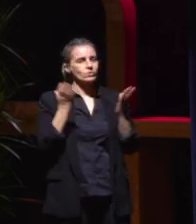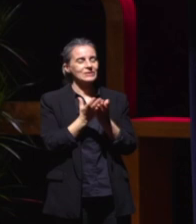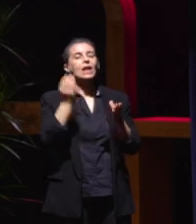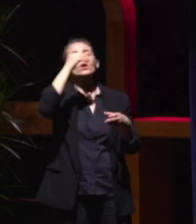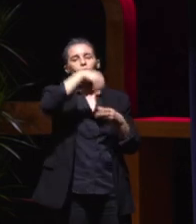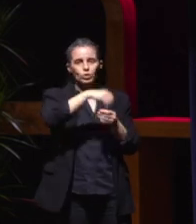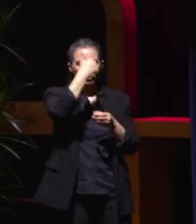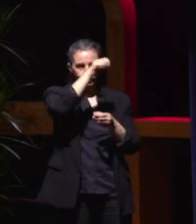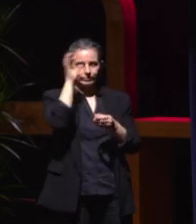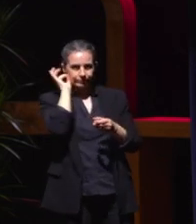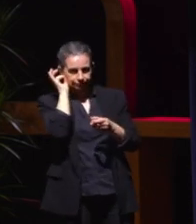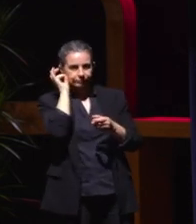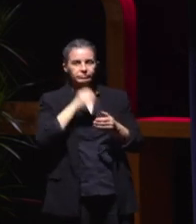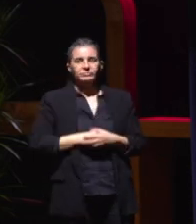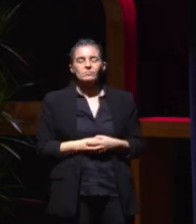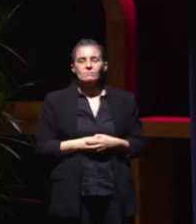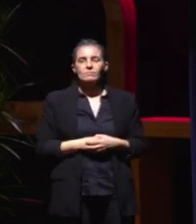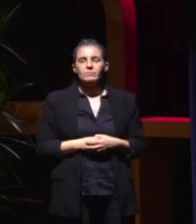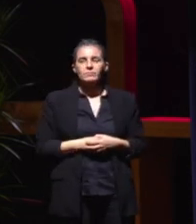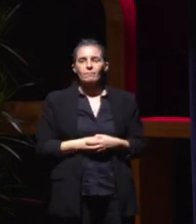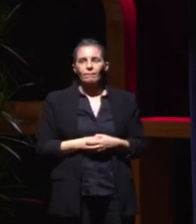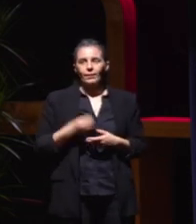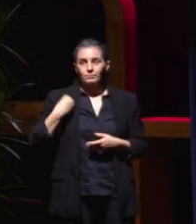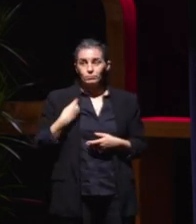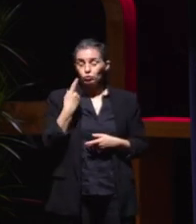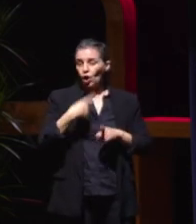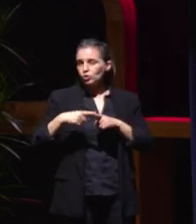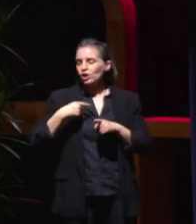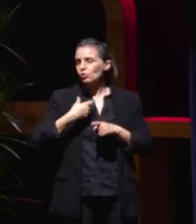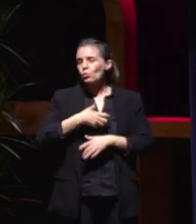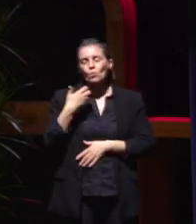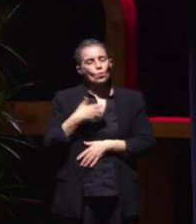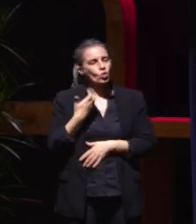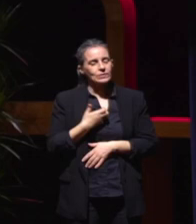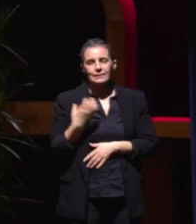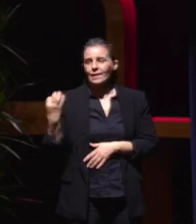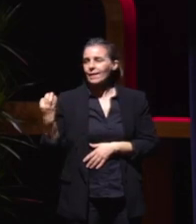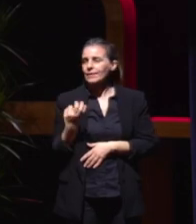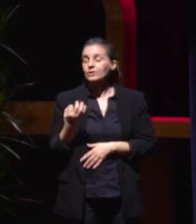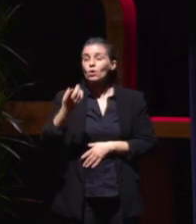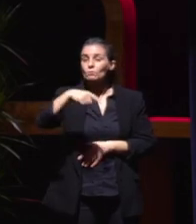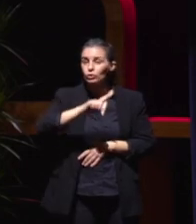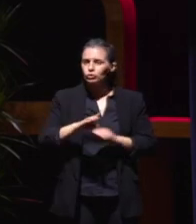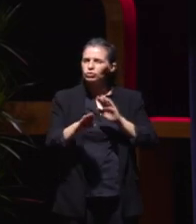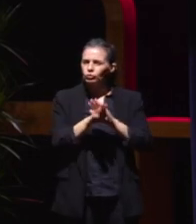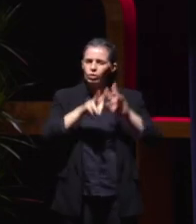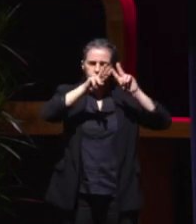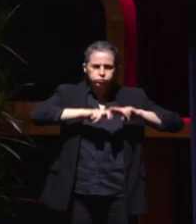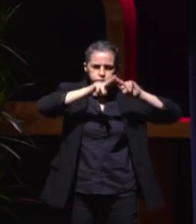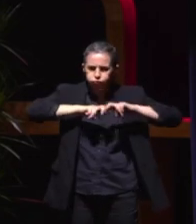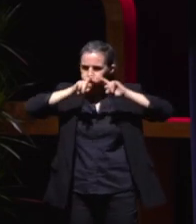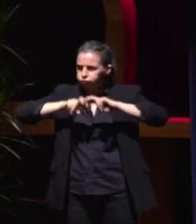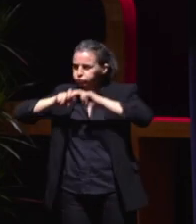a los hombres y a las mujeres y hay una cosa que me molesta mucho que es que Vais a seguir analizando todo